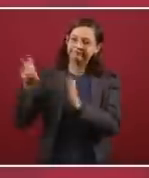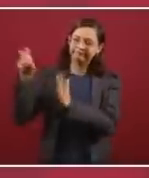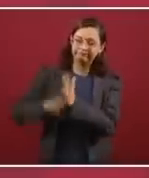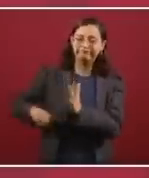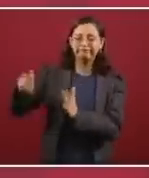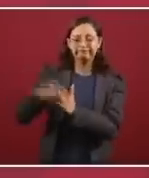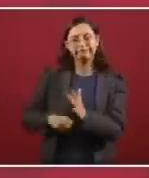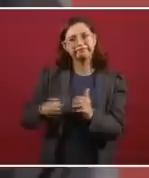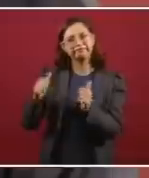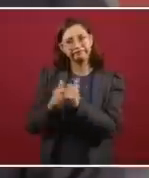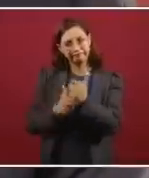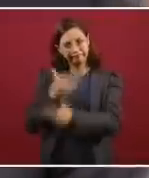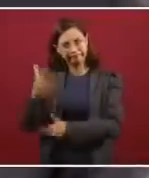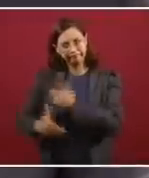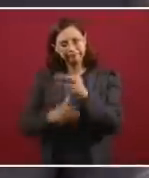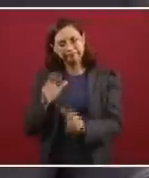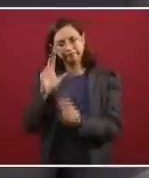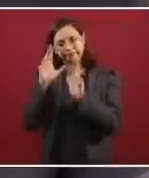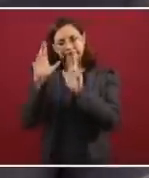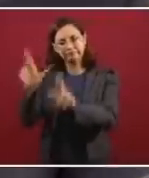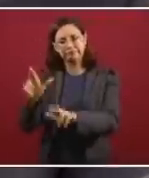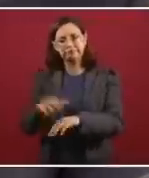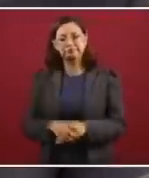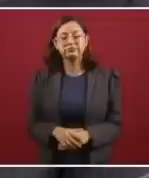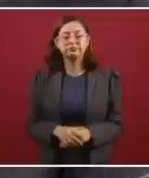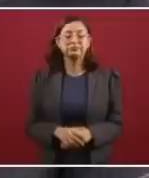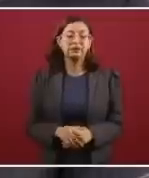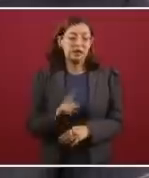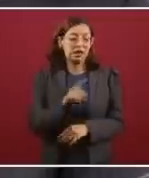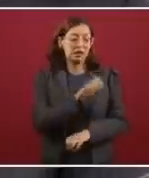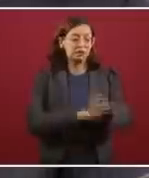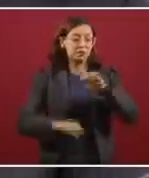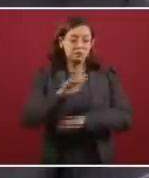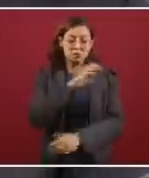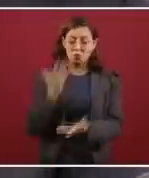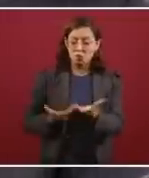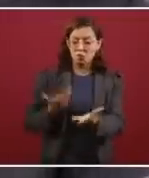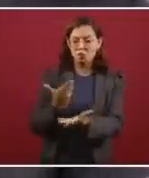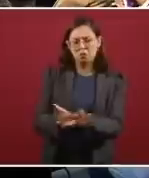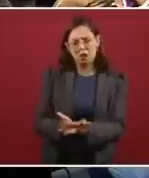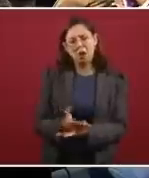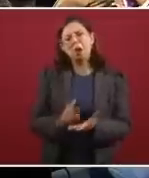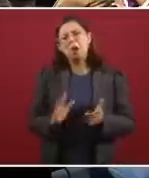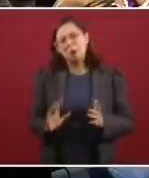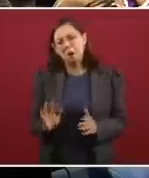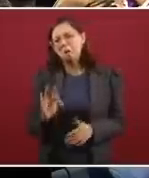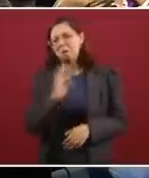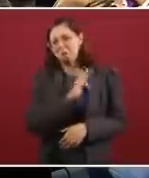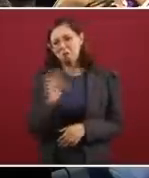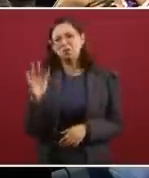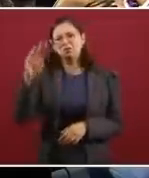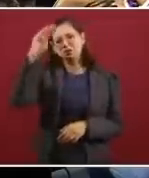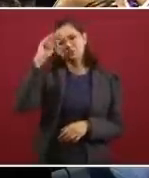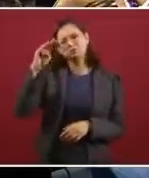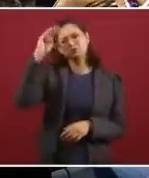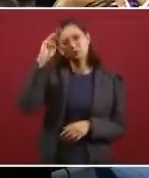Y esta propuesta de los empresarios la vamos a analizar, no la descartamos,